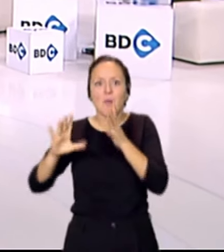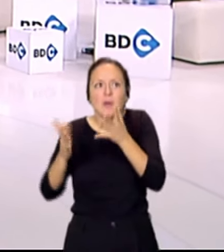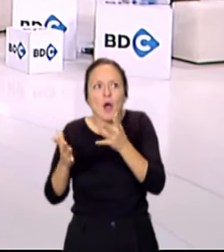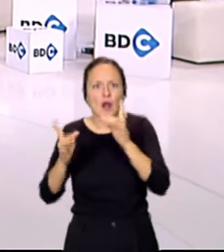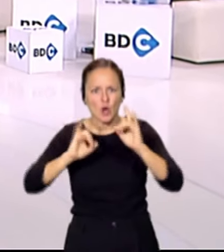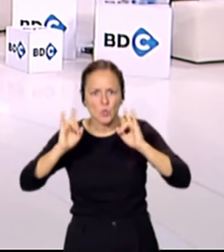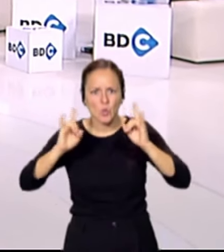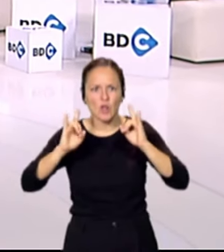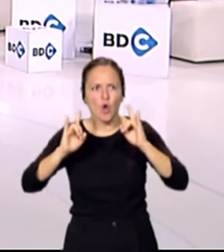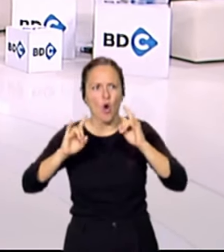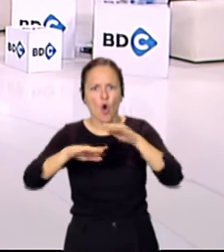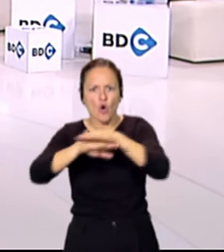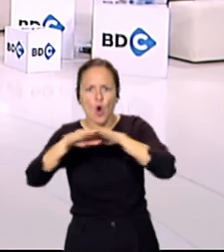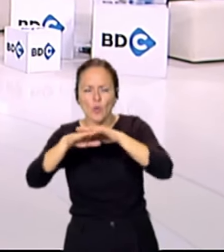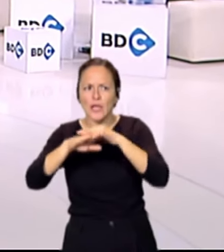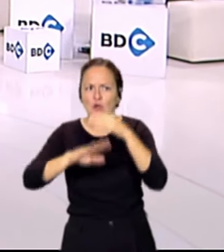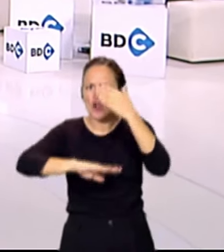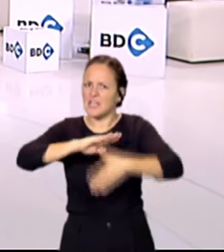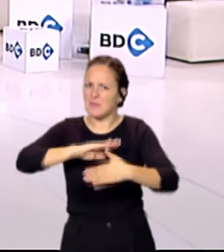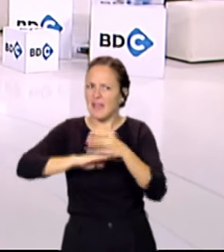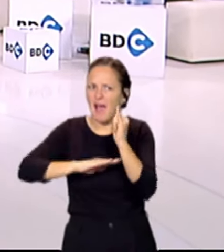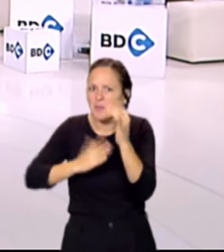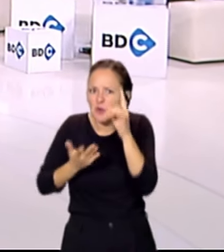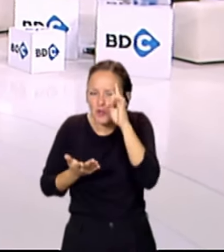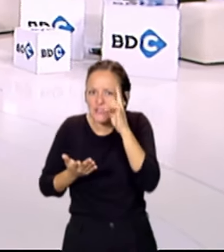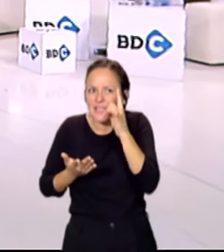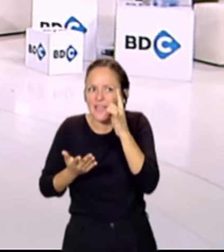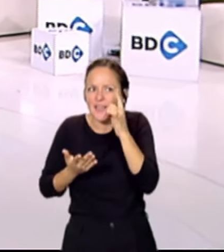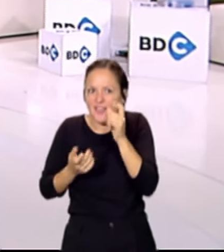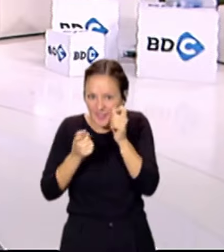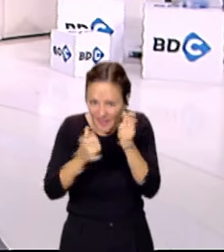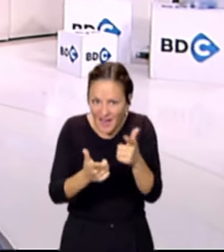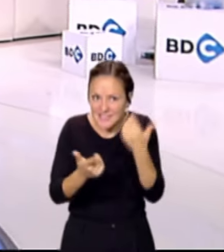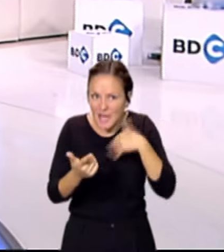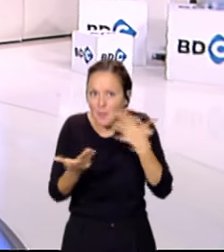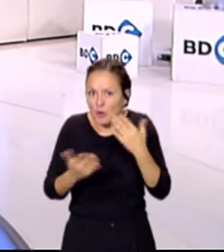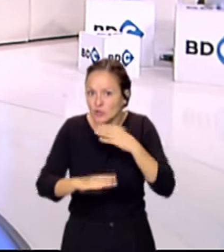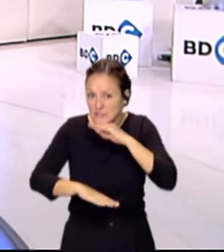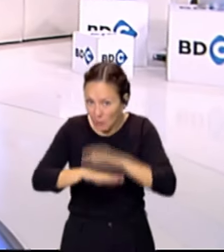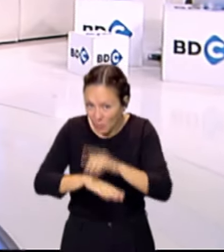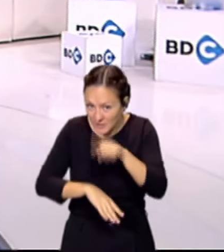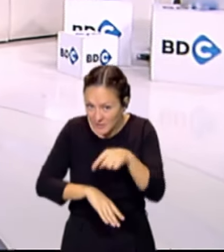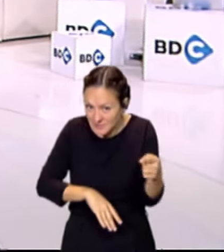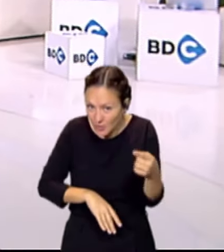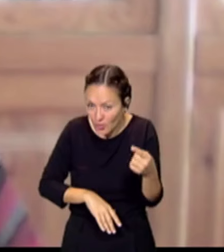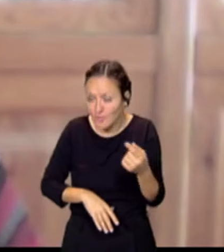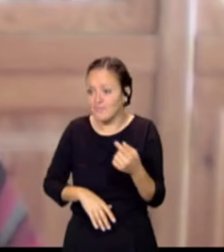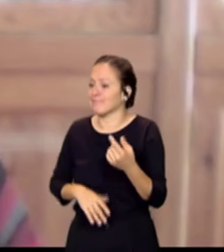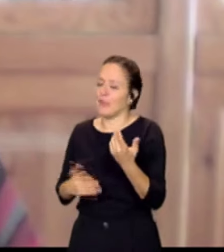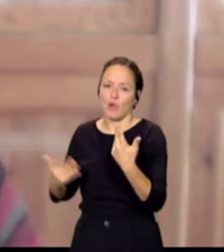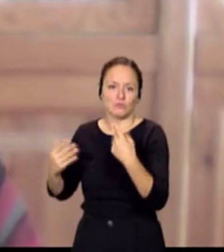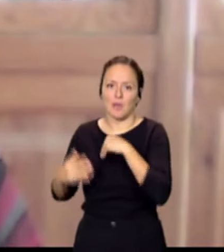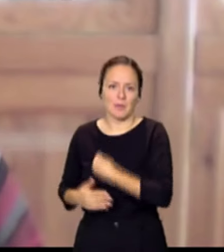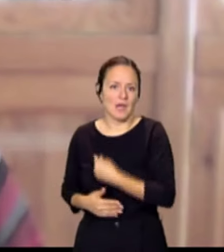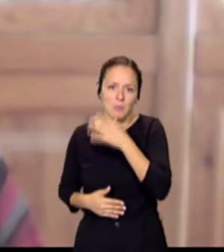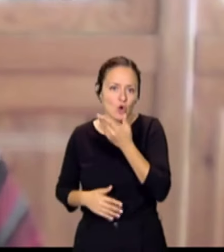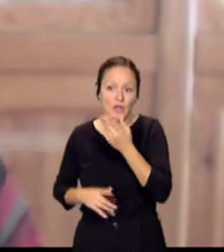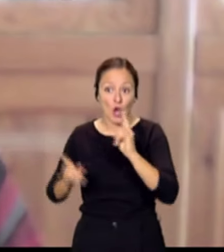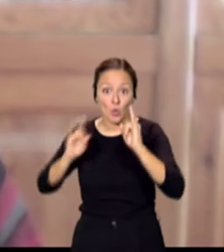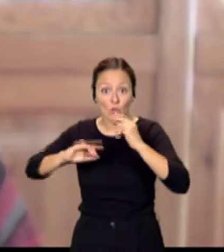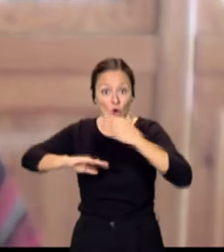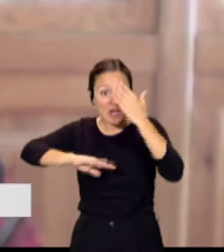unos límites administrativos pero no sé hasta qué punto se cumplen esos límites bueno desgraciadamente no se cumplen Ese